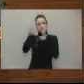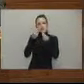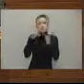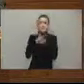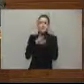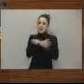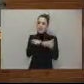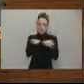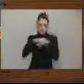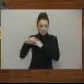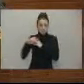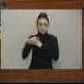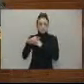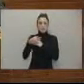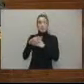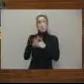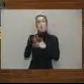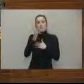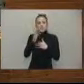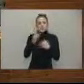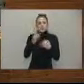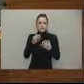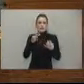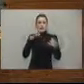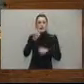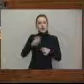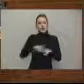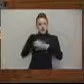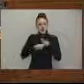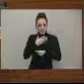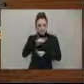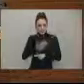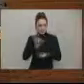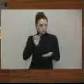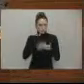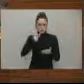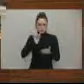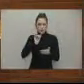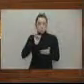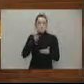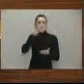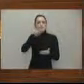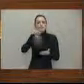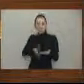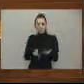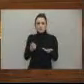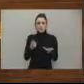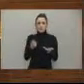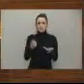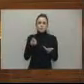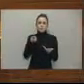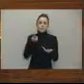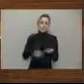eficaces, capaces de ser puestas en práctica de forma inmediata y que, por lo tanto, pueden constituir un freno a